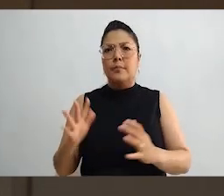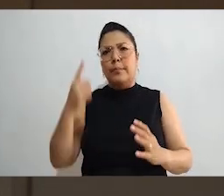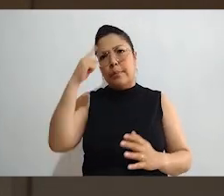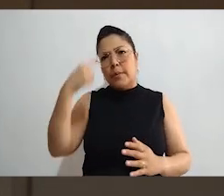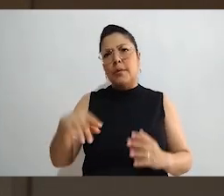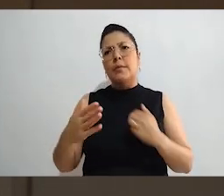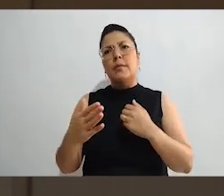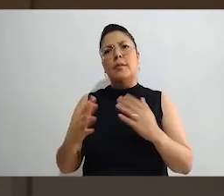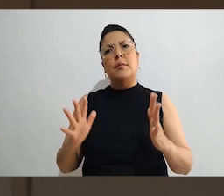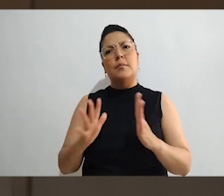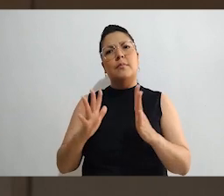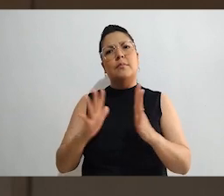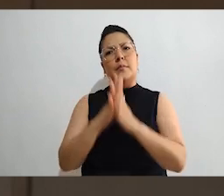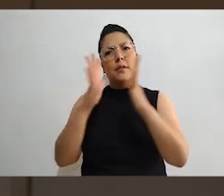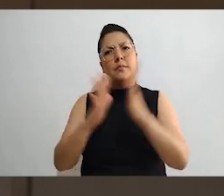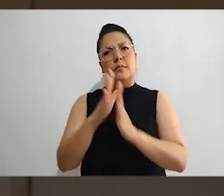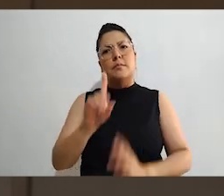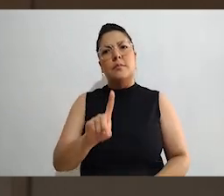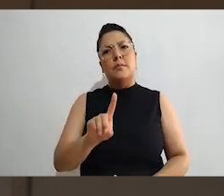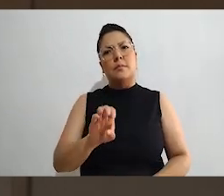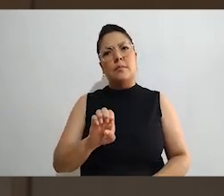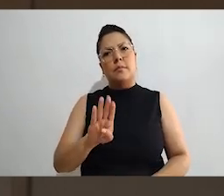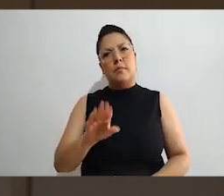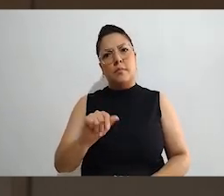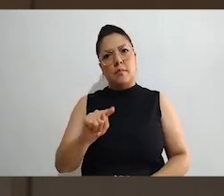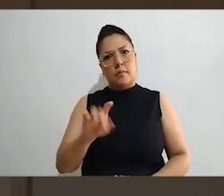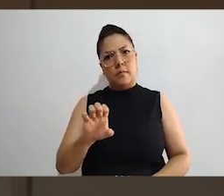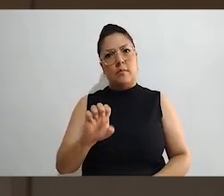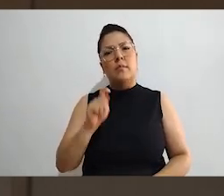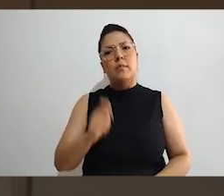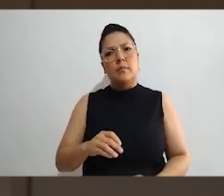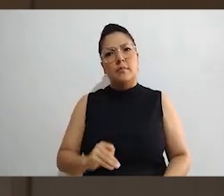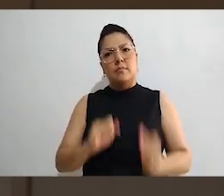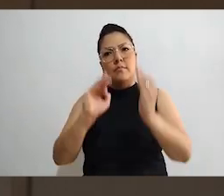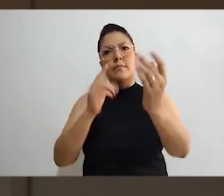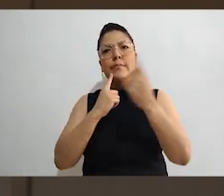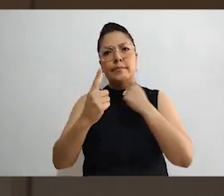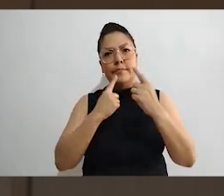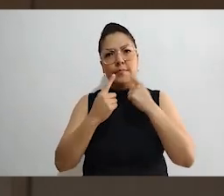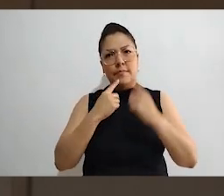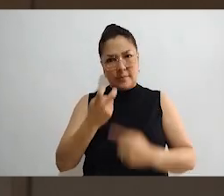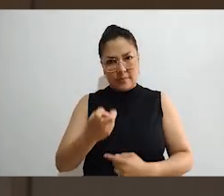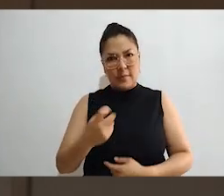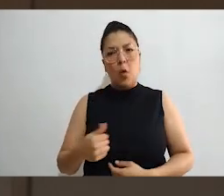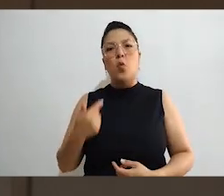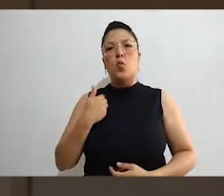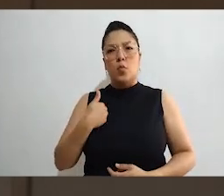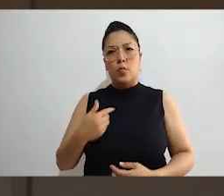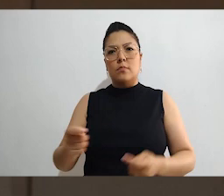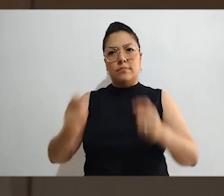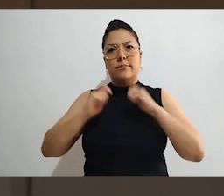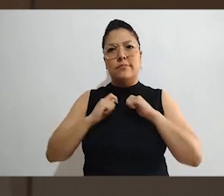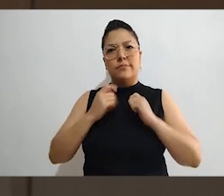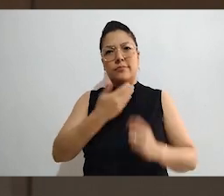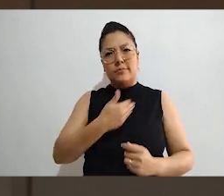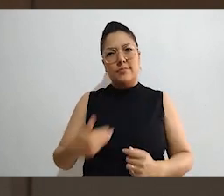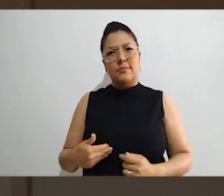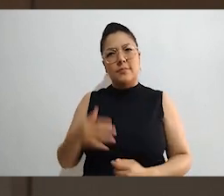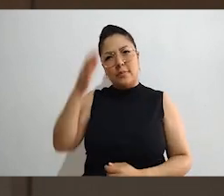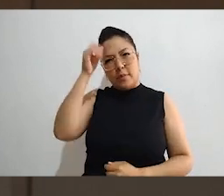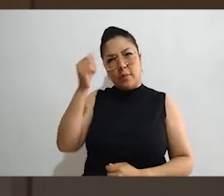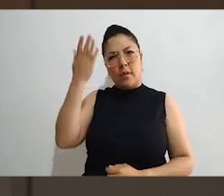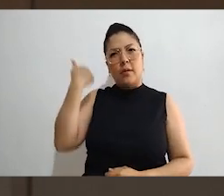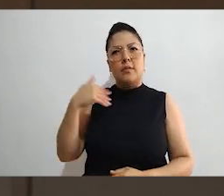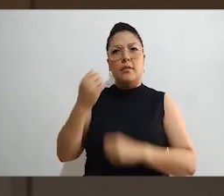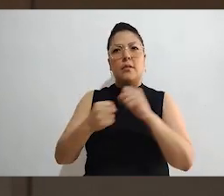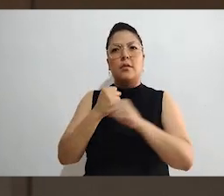que precisamente, como estamos en proceso electoral, el debate, tanto presidí la Comisión de Debates en el